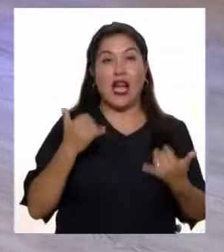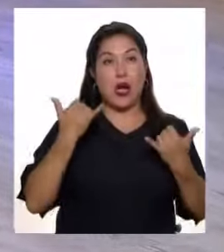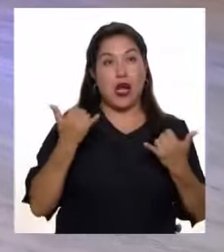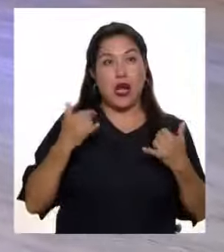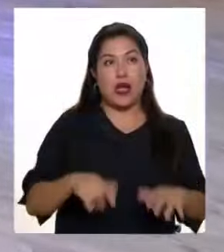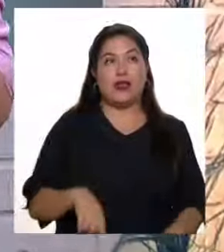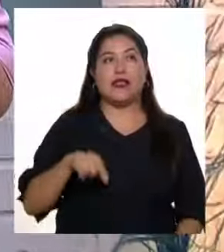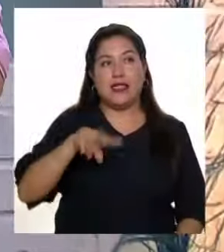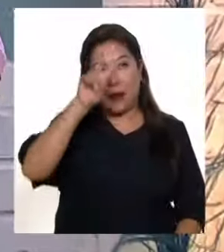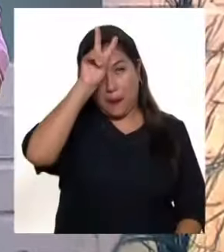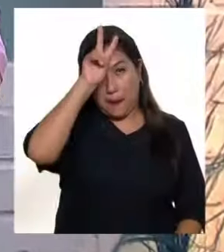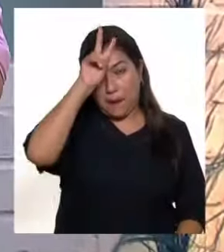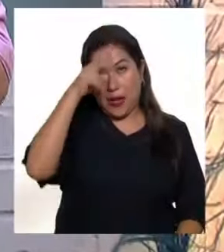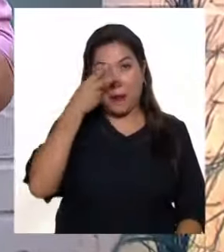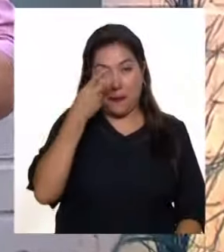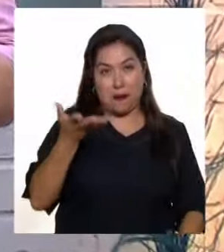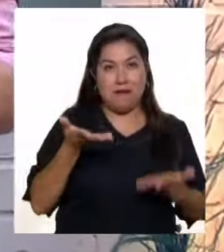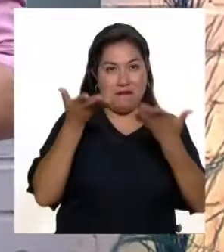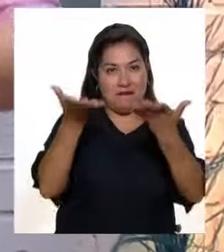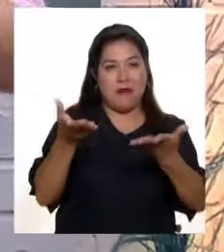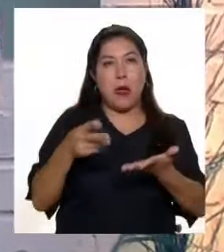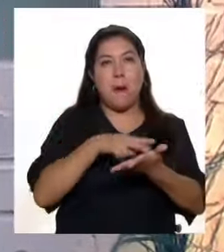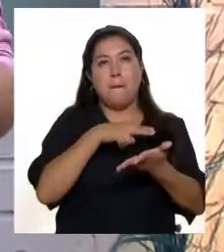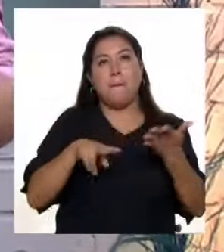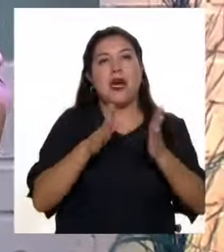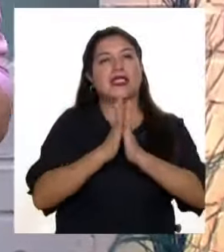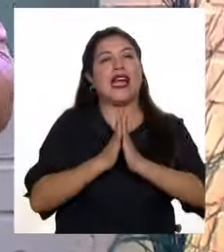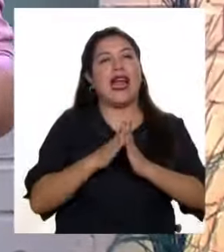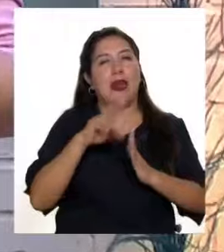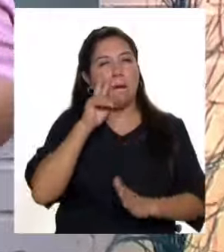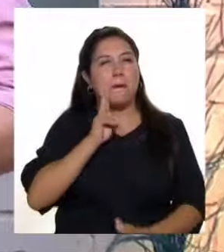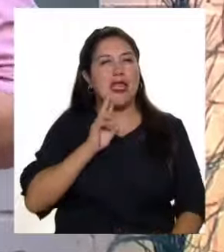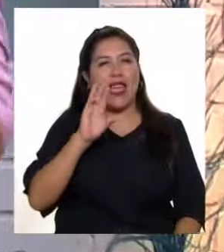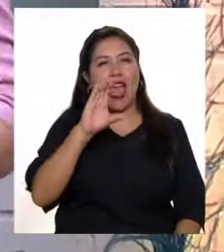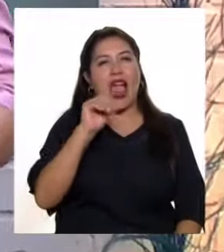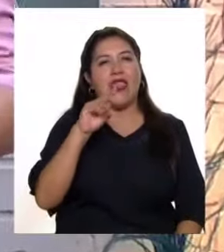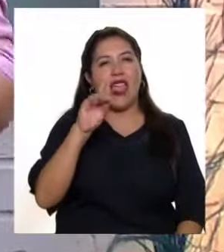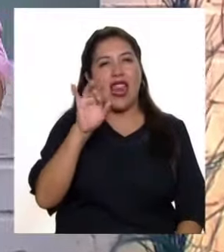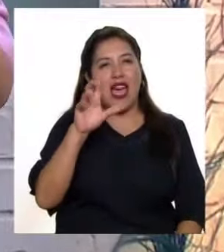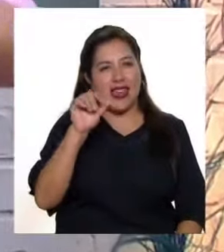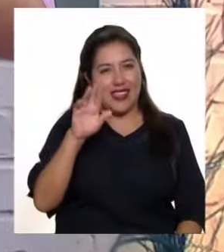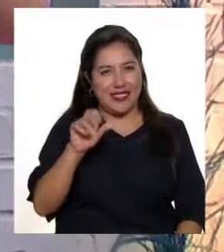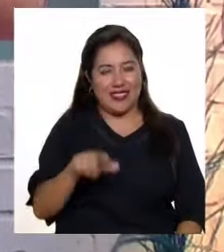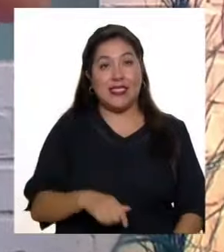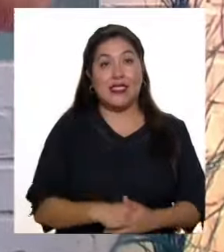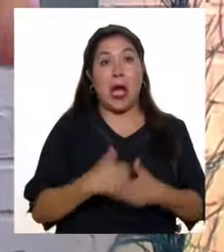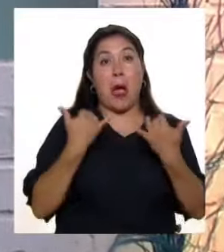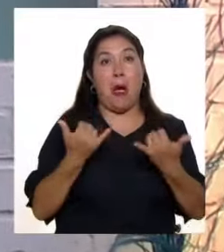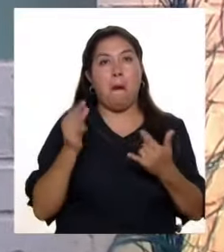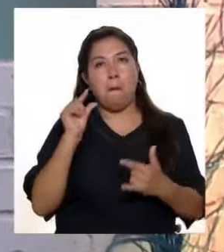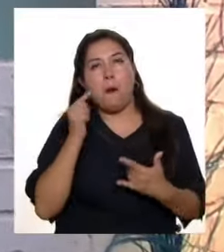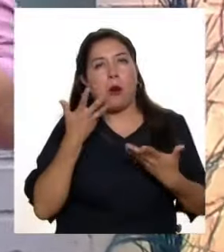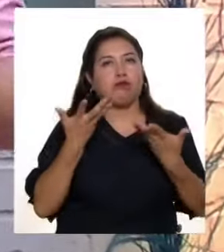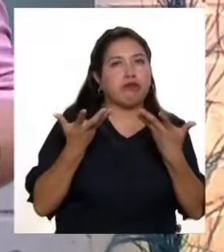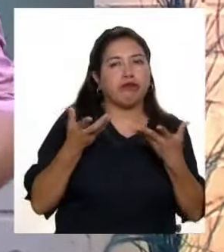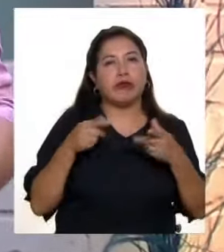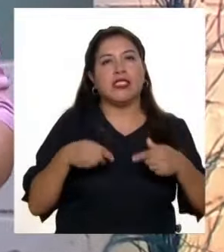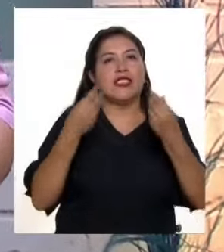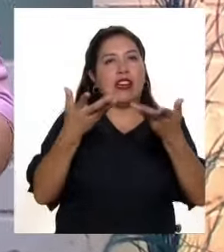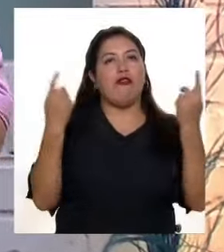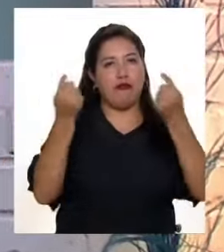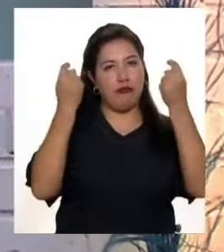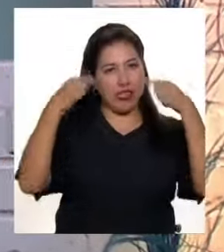Perú transmite la fiesta de la Candelaria y nosotros lo que hemos querido y vamos a querer en estos días es traer un poquito de esta fiesta aquí